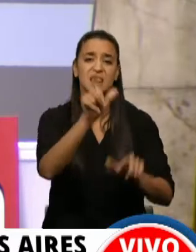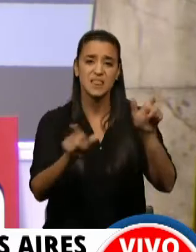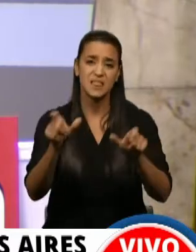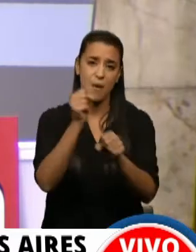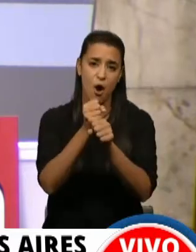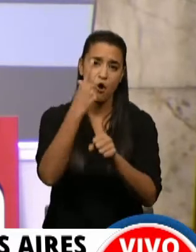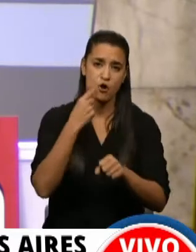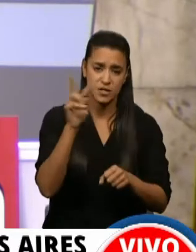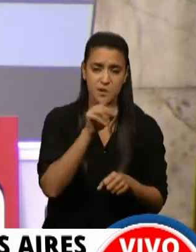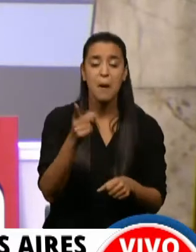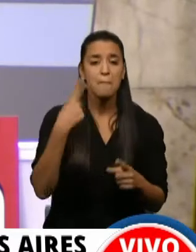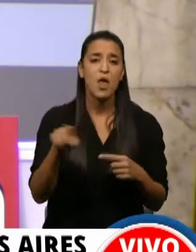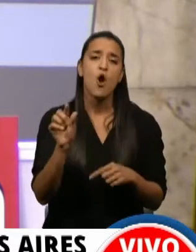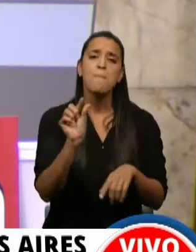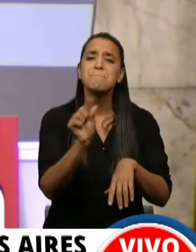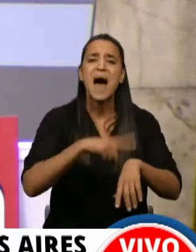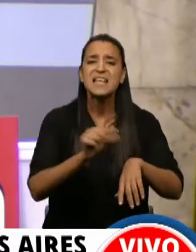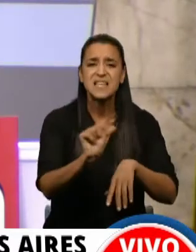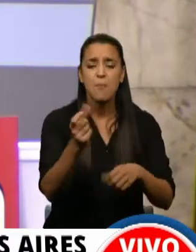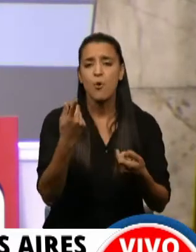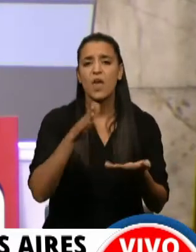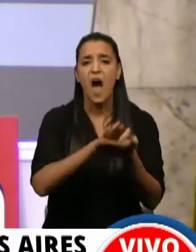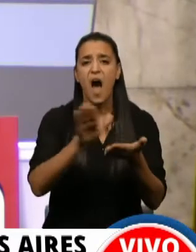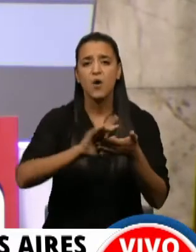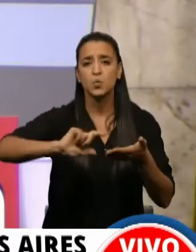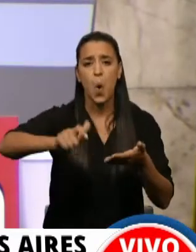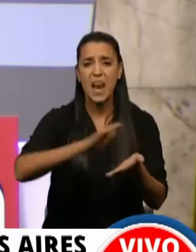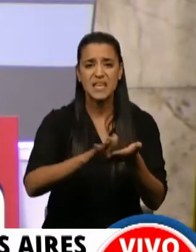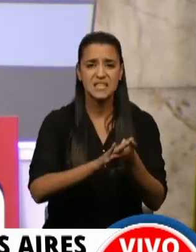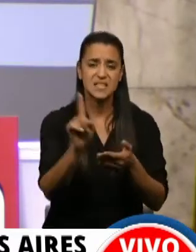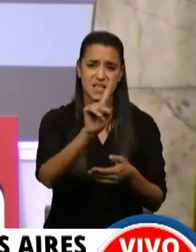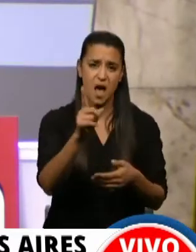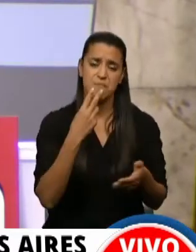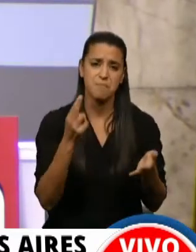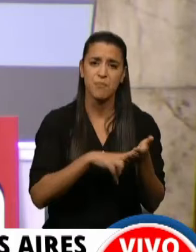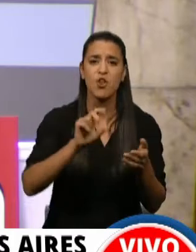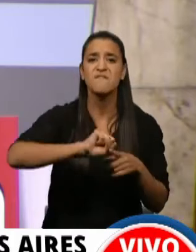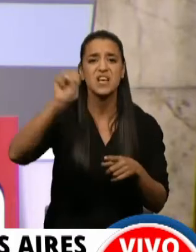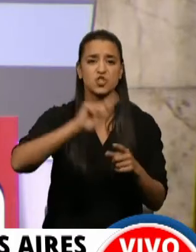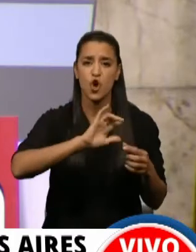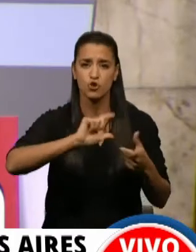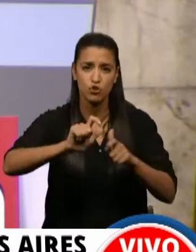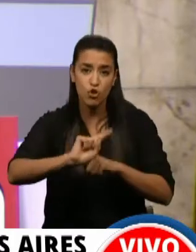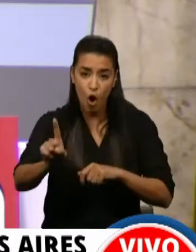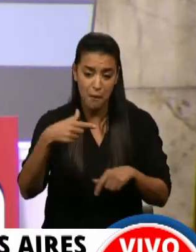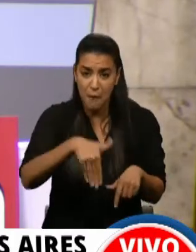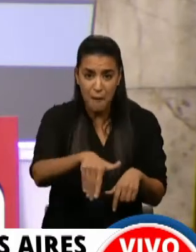trabajadoras y trabajadores. Pero será parcial, porque como no se va a actualizar ese mínimo imponible con la inflación, dentro de